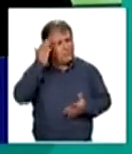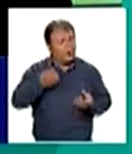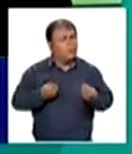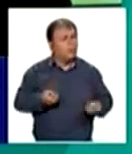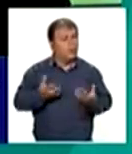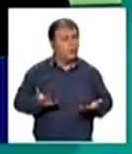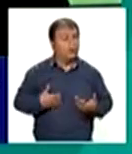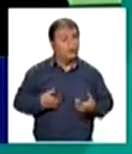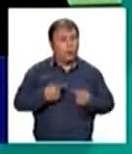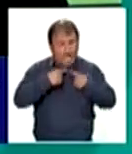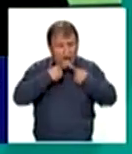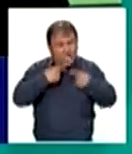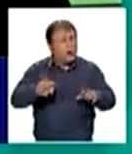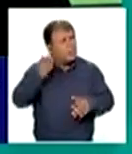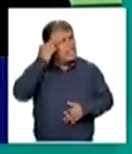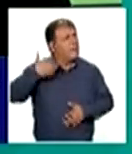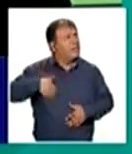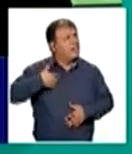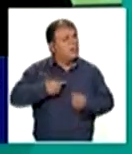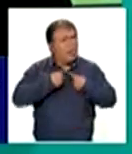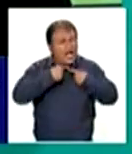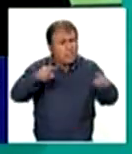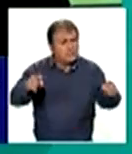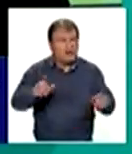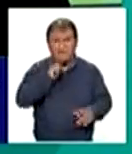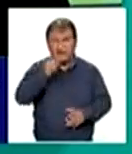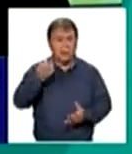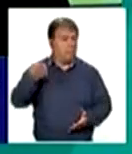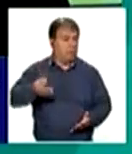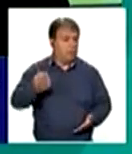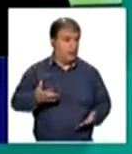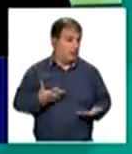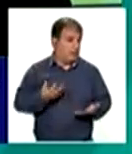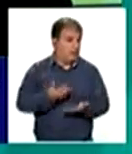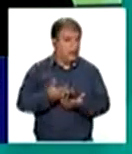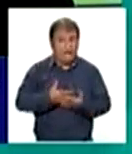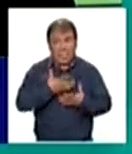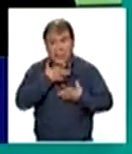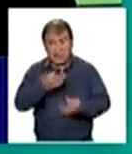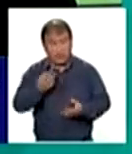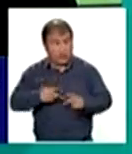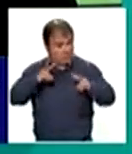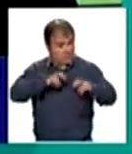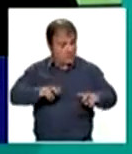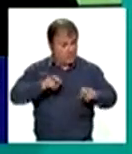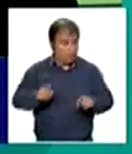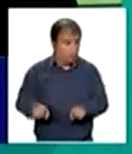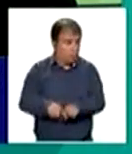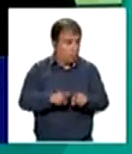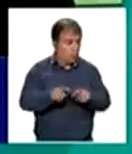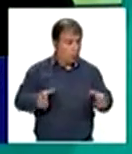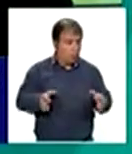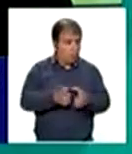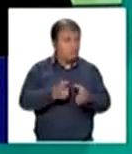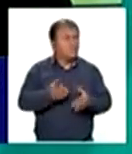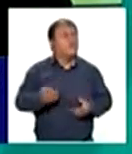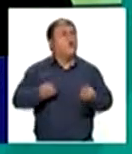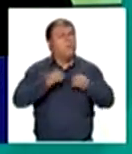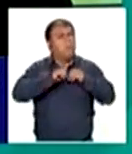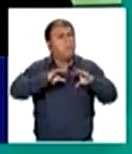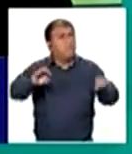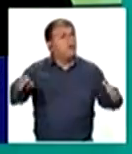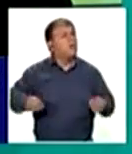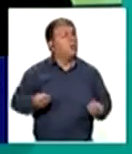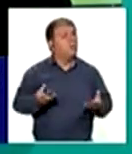cómo publica algo que todavía no se ha confirmado? De hecho, es algo interesante que tenemos que investigar. Nosotros, como Comisión Nacional Antidopaje, vamos